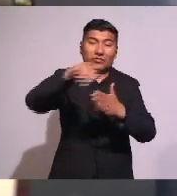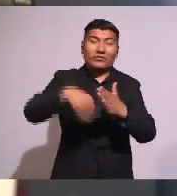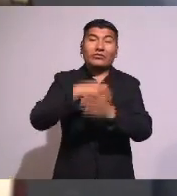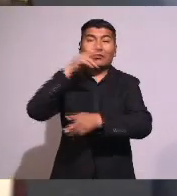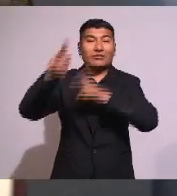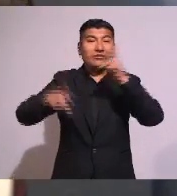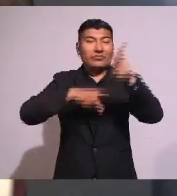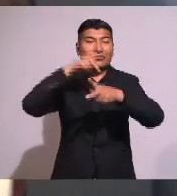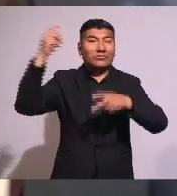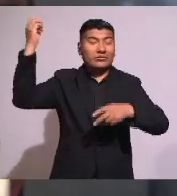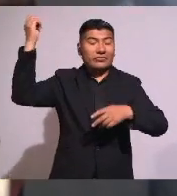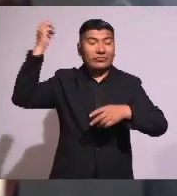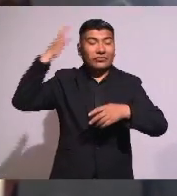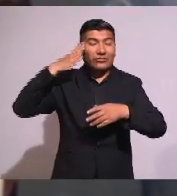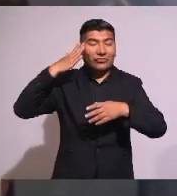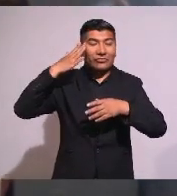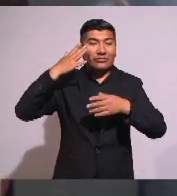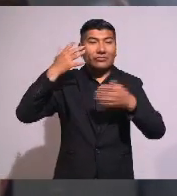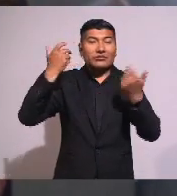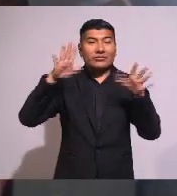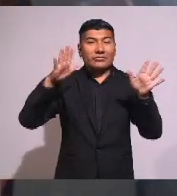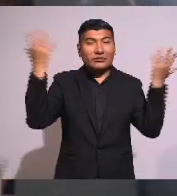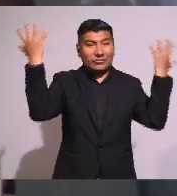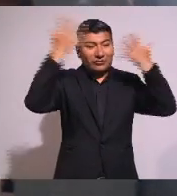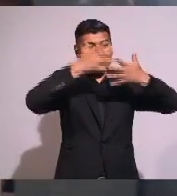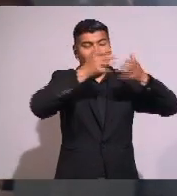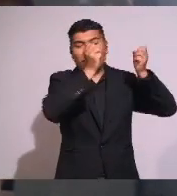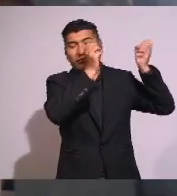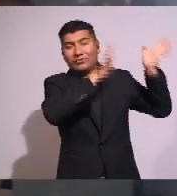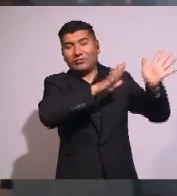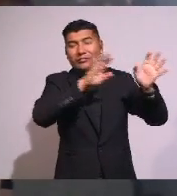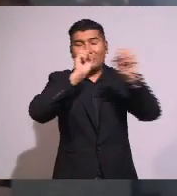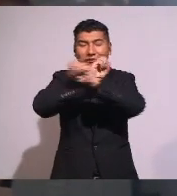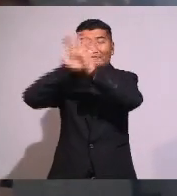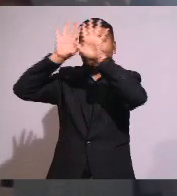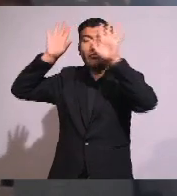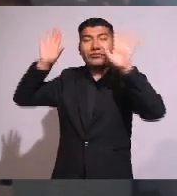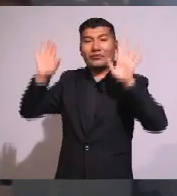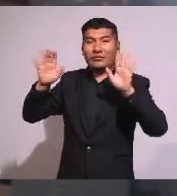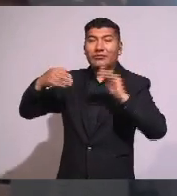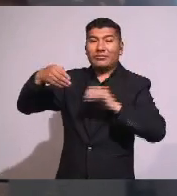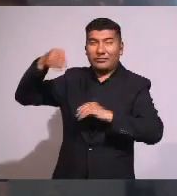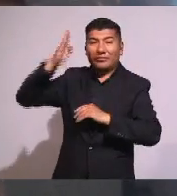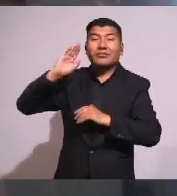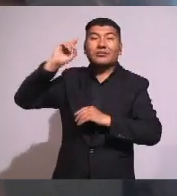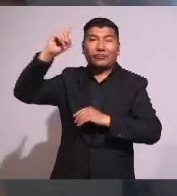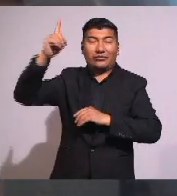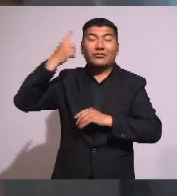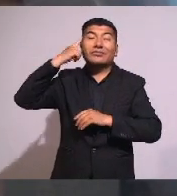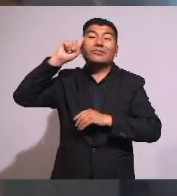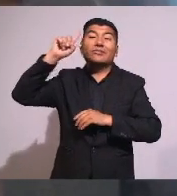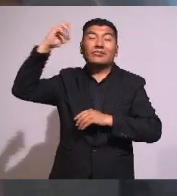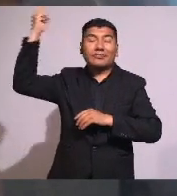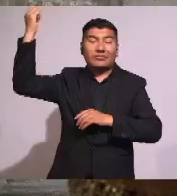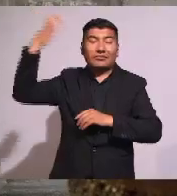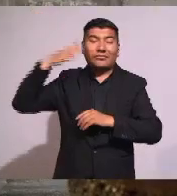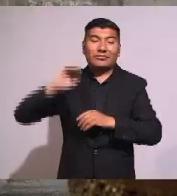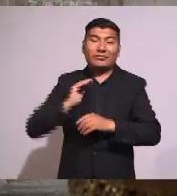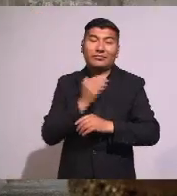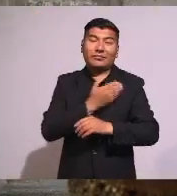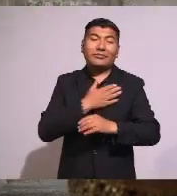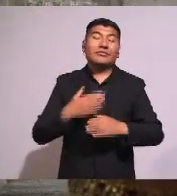resplandezca, disipando las tinieblas del mundo, luz de Dios para que ilumine nuestra